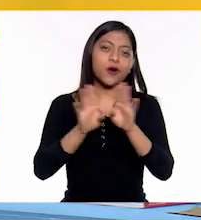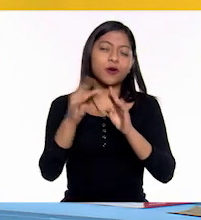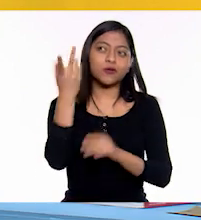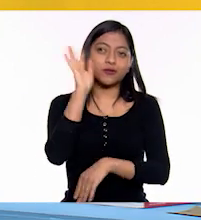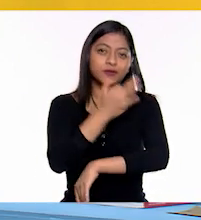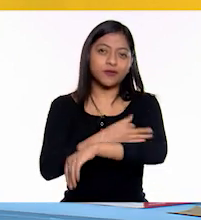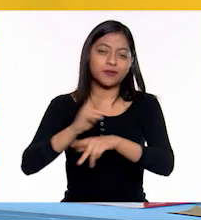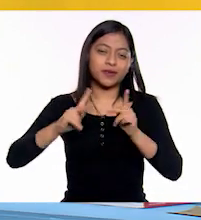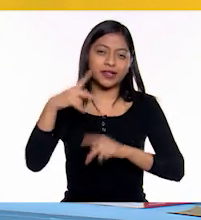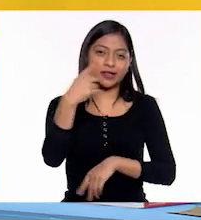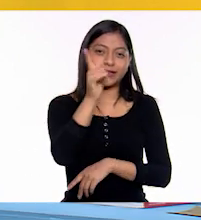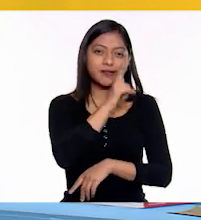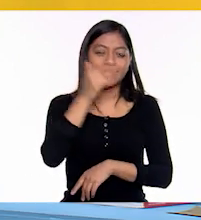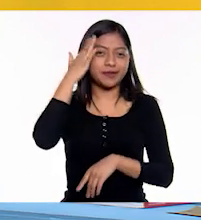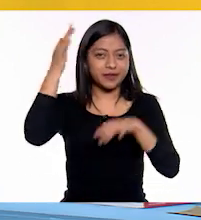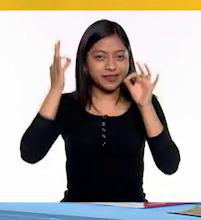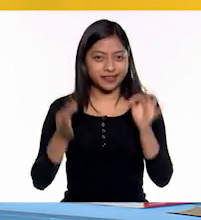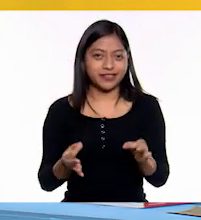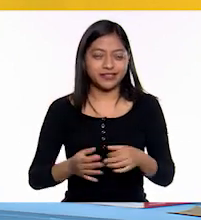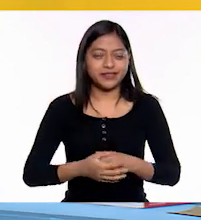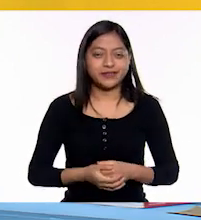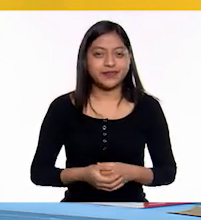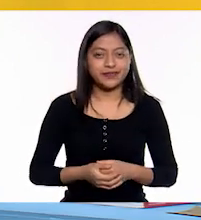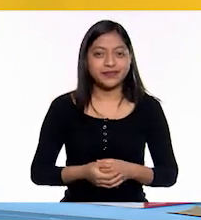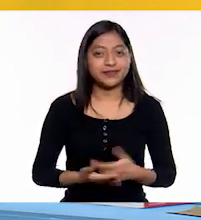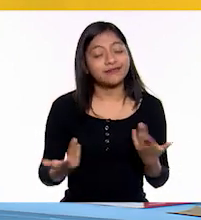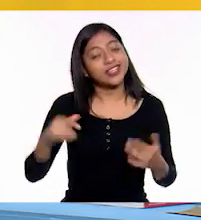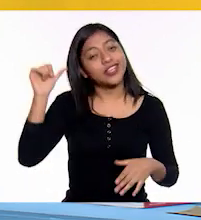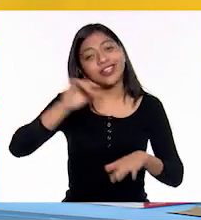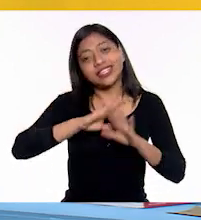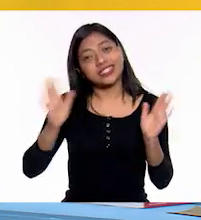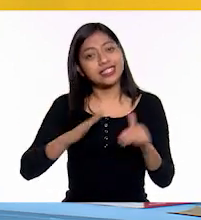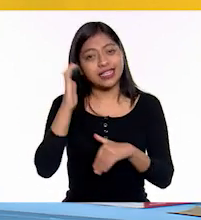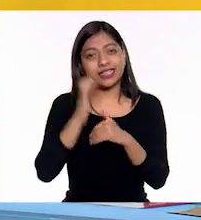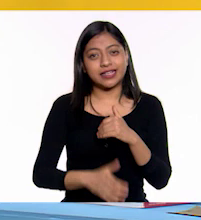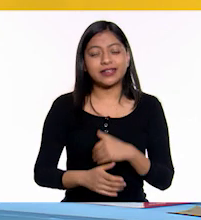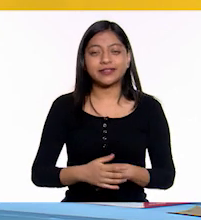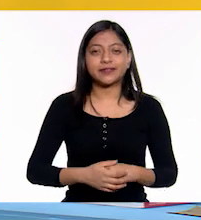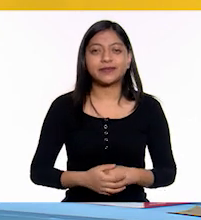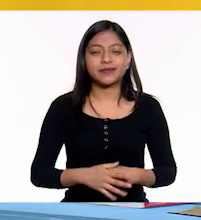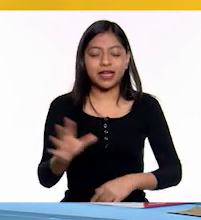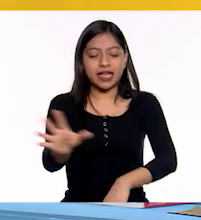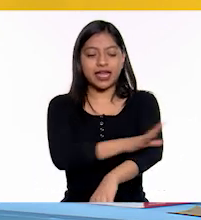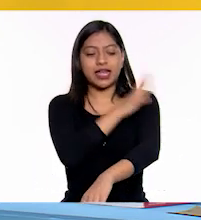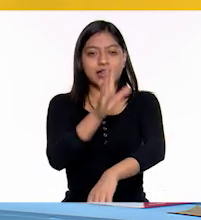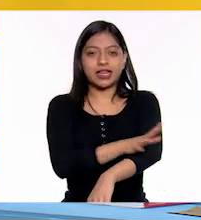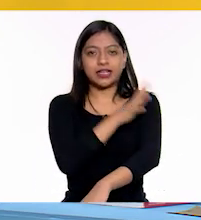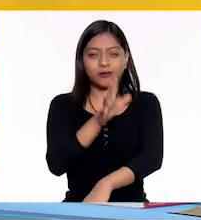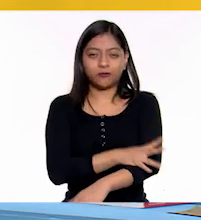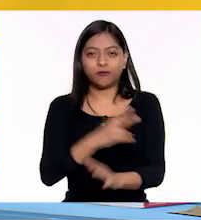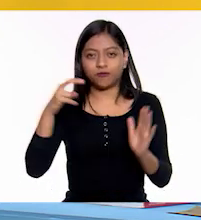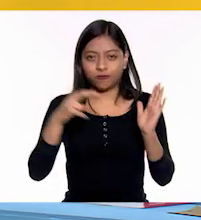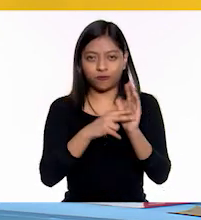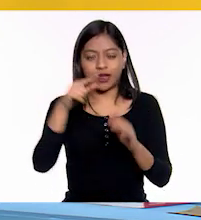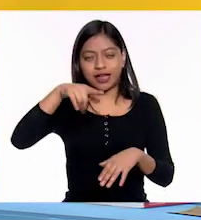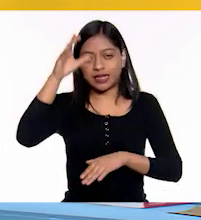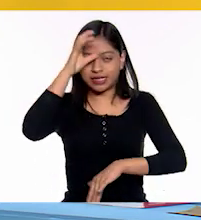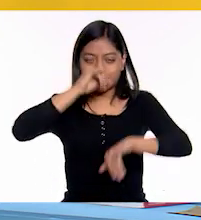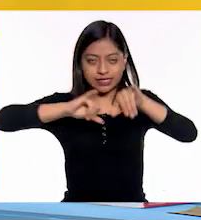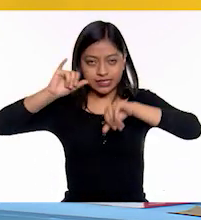platica con tu familia en tu lengua materna. Por hoy hemos terminado con La energía electrizante de